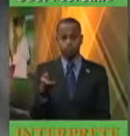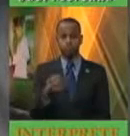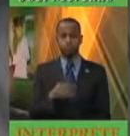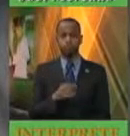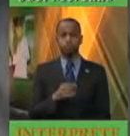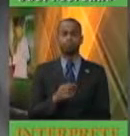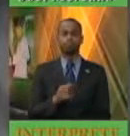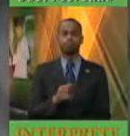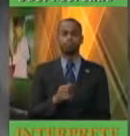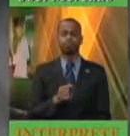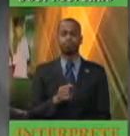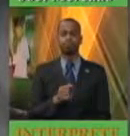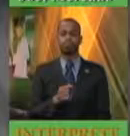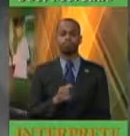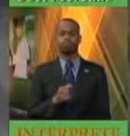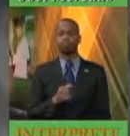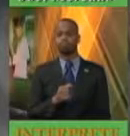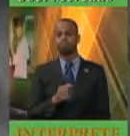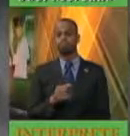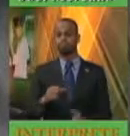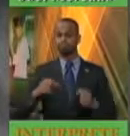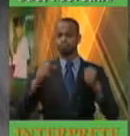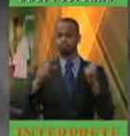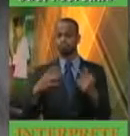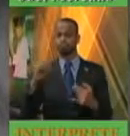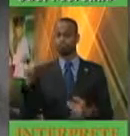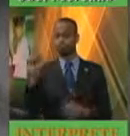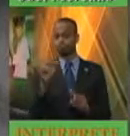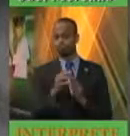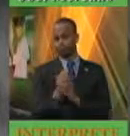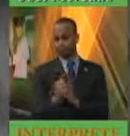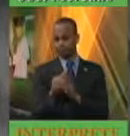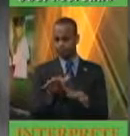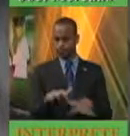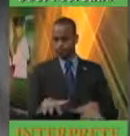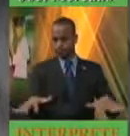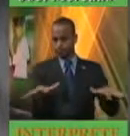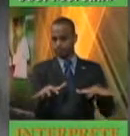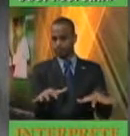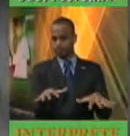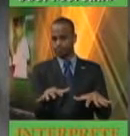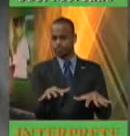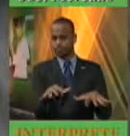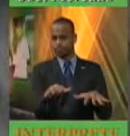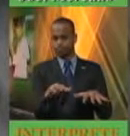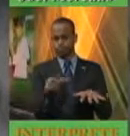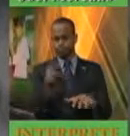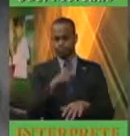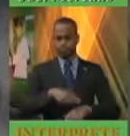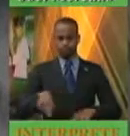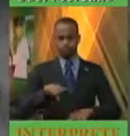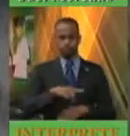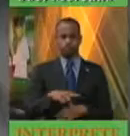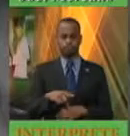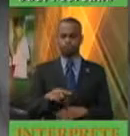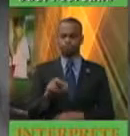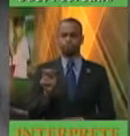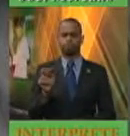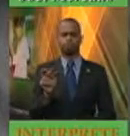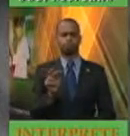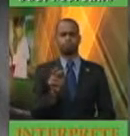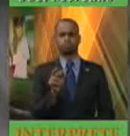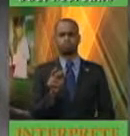a pesar de que muchos de los líderes de la época se no hicieron nada